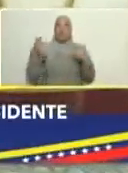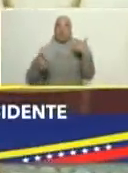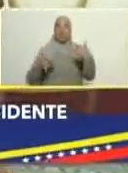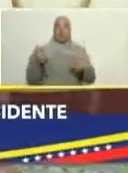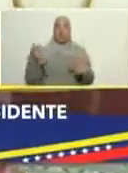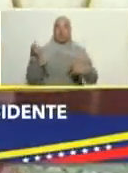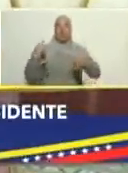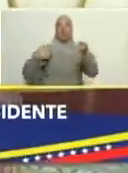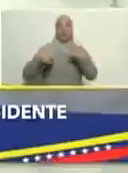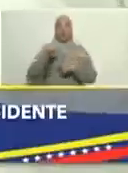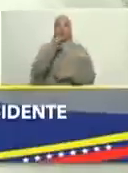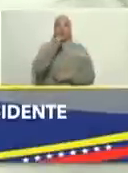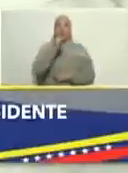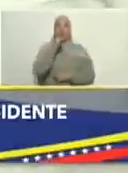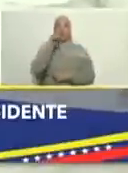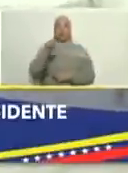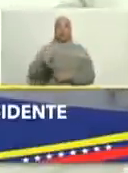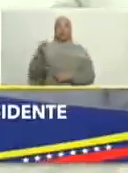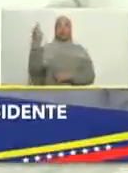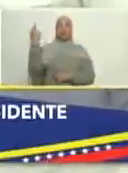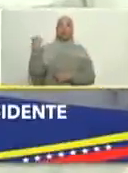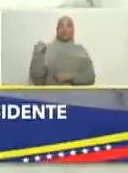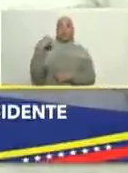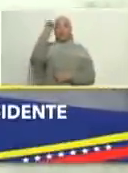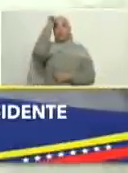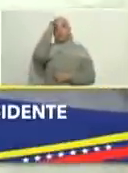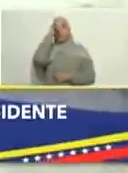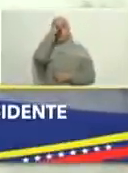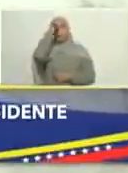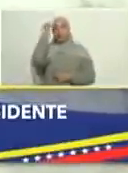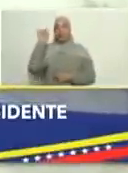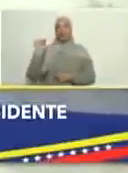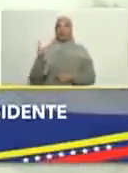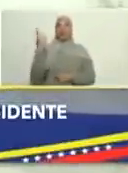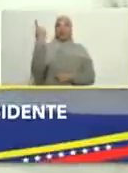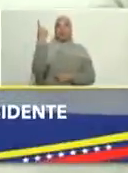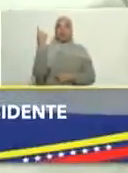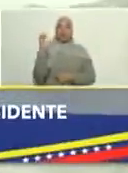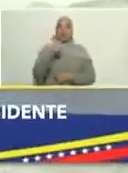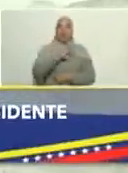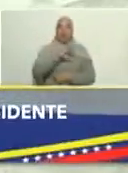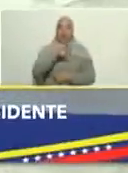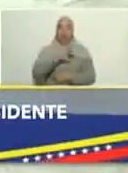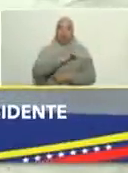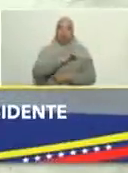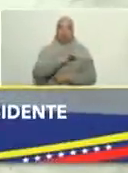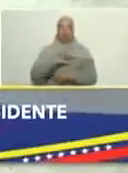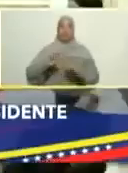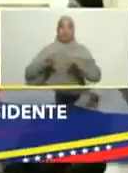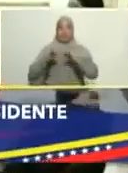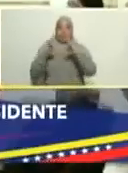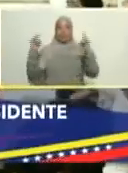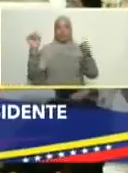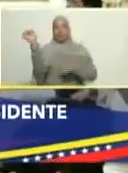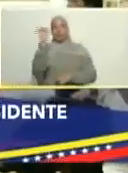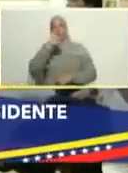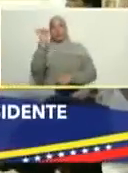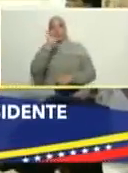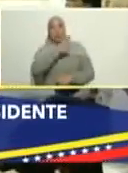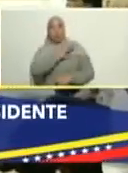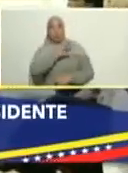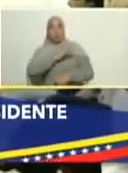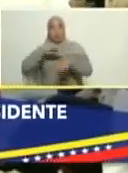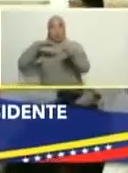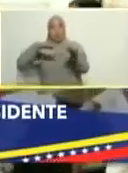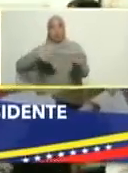comercial se fortaleció además el pasado domingo 1 de enero con la apertura del paso fronterizo para el tránsito de vehículos particulares. Por